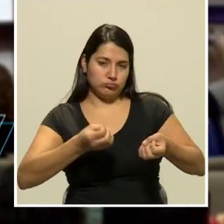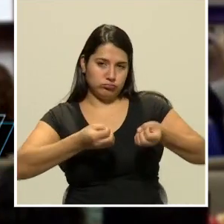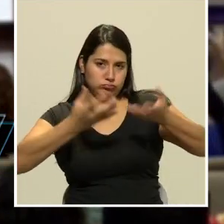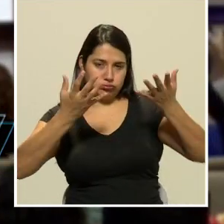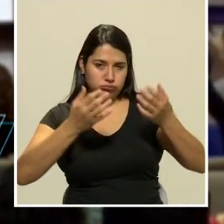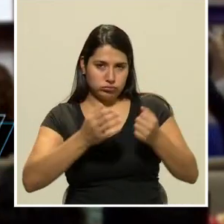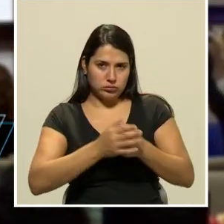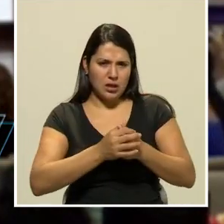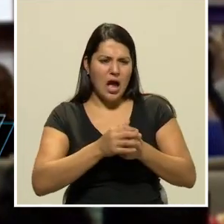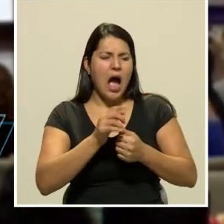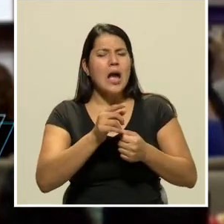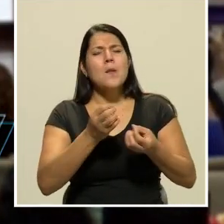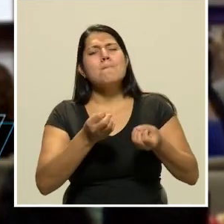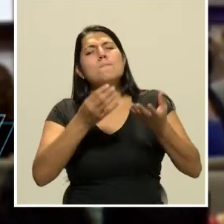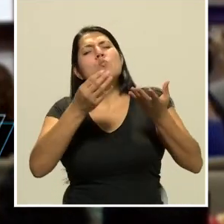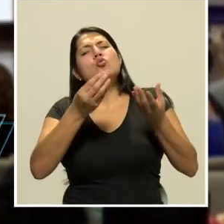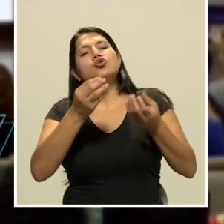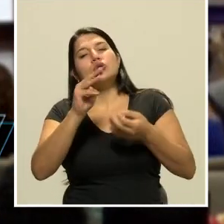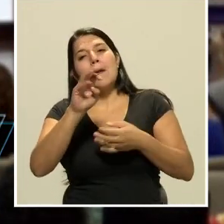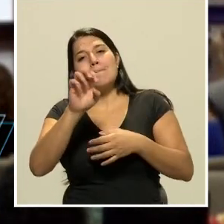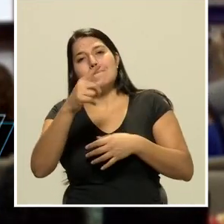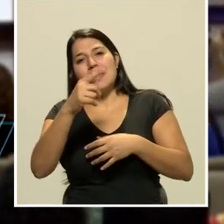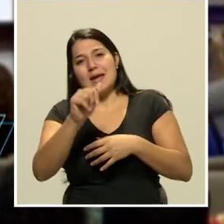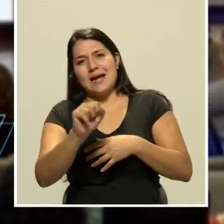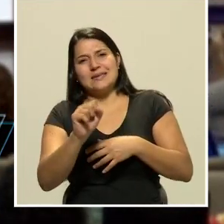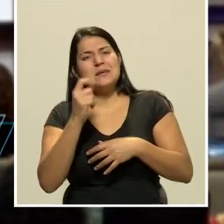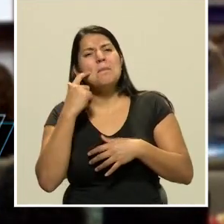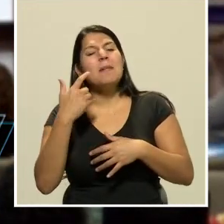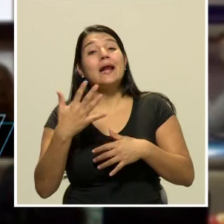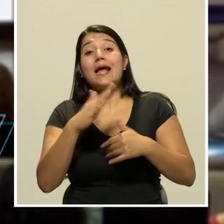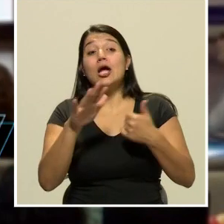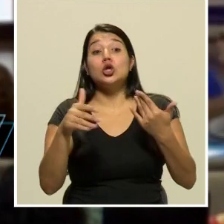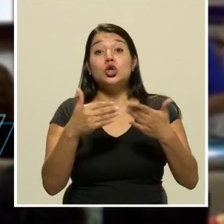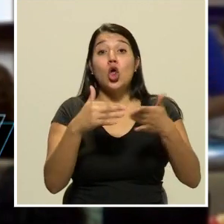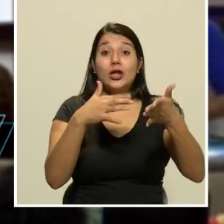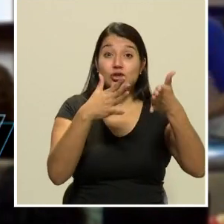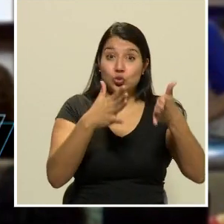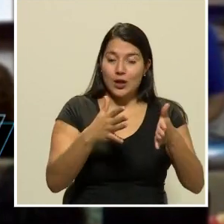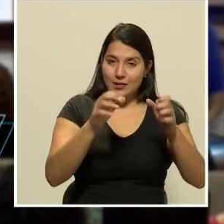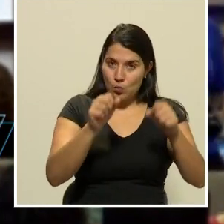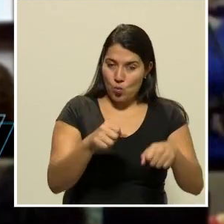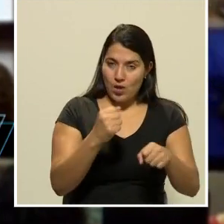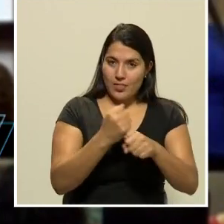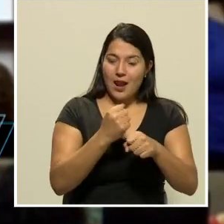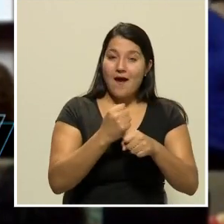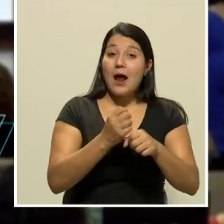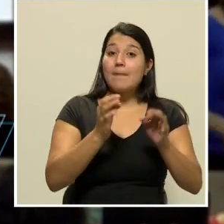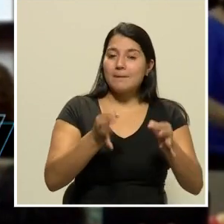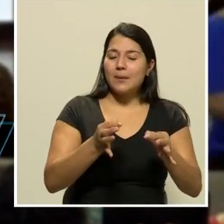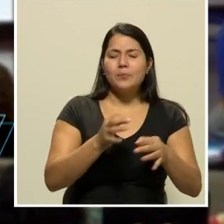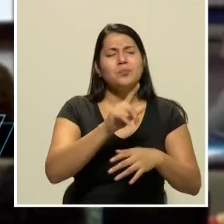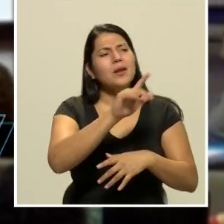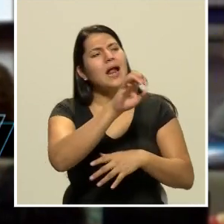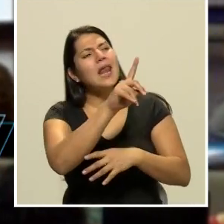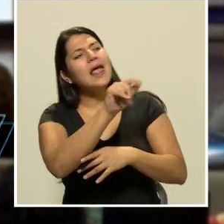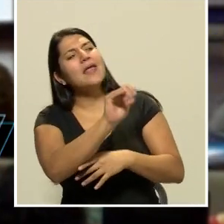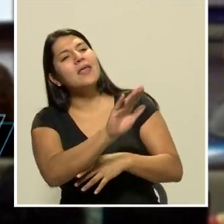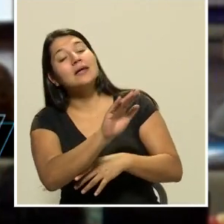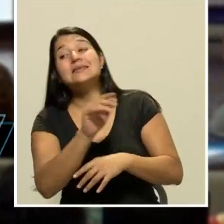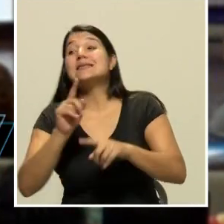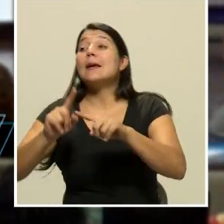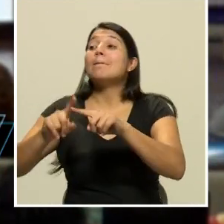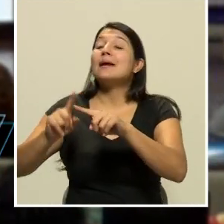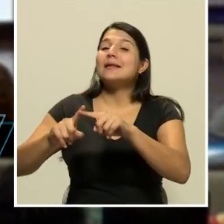de megas para que puedan todos los estudiantes del centro educativo trabajar bien. Entonces, es en proporción al número de